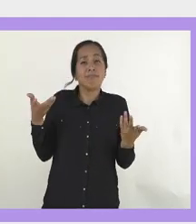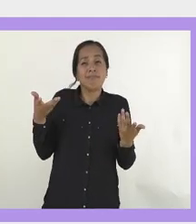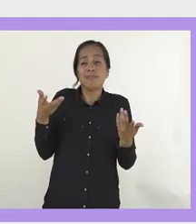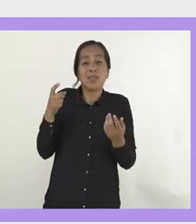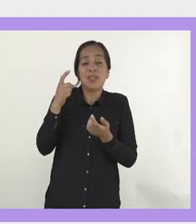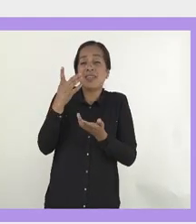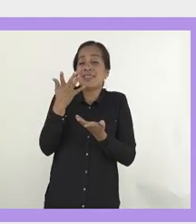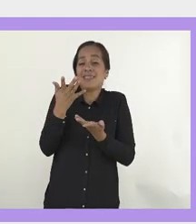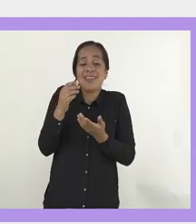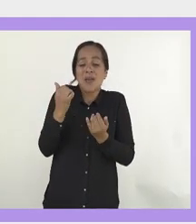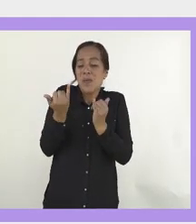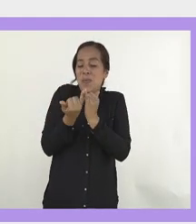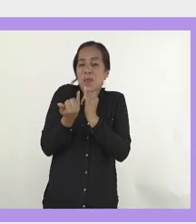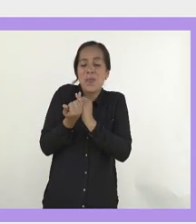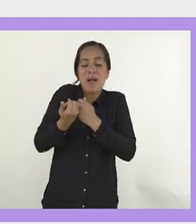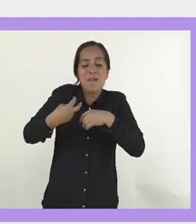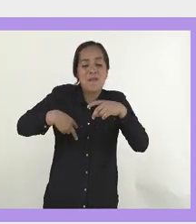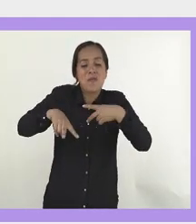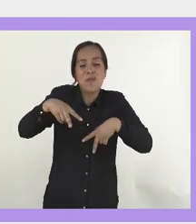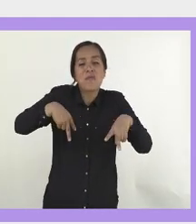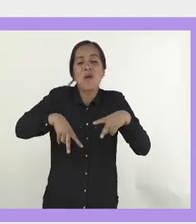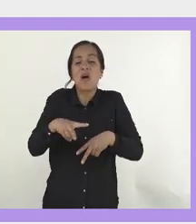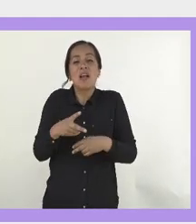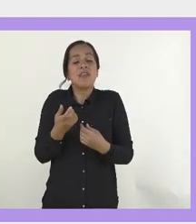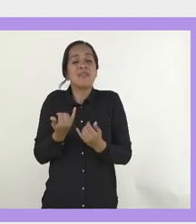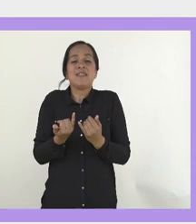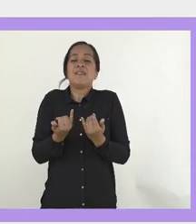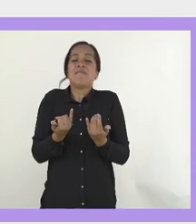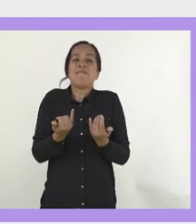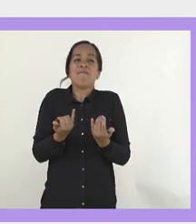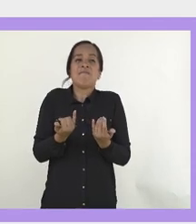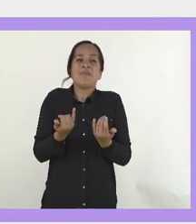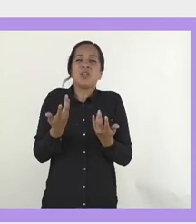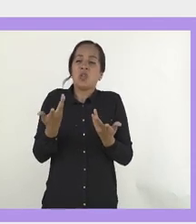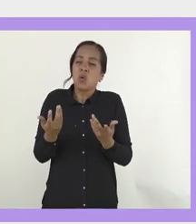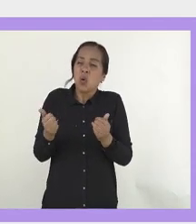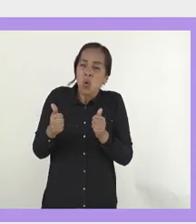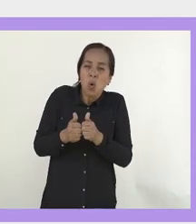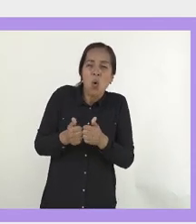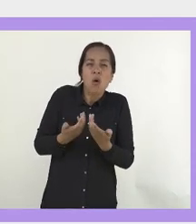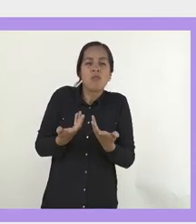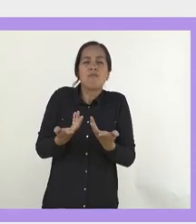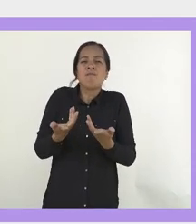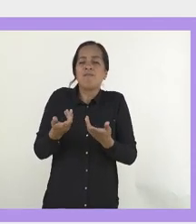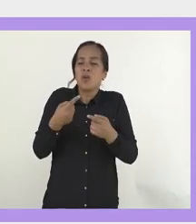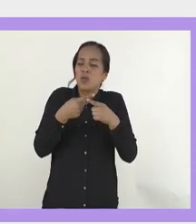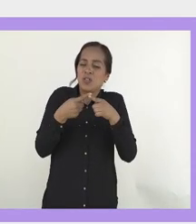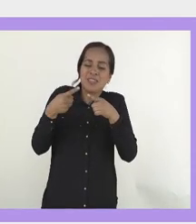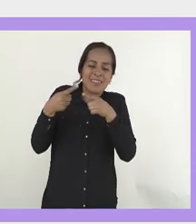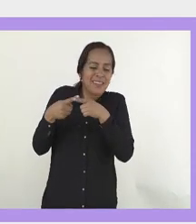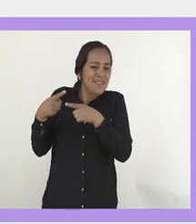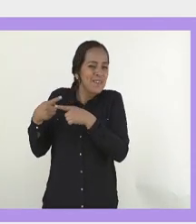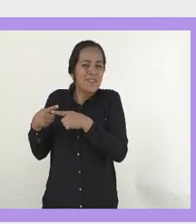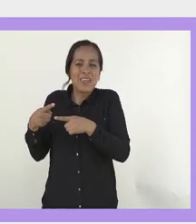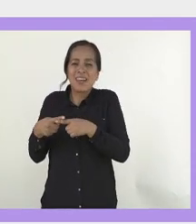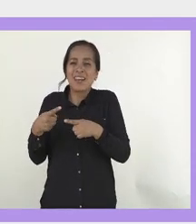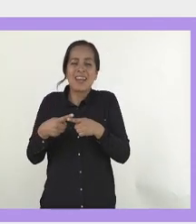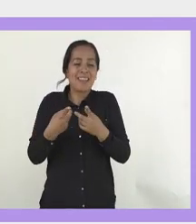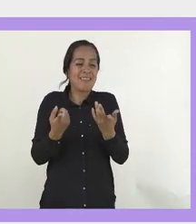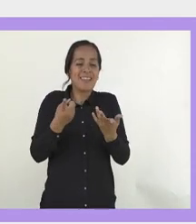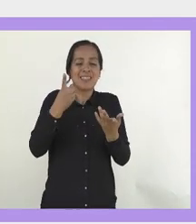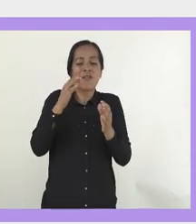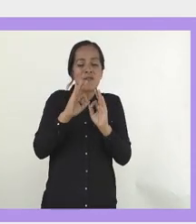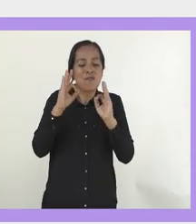es es fútbol con sus ingredientes o con sus bémoles de de